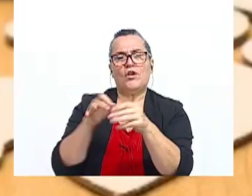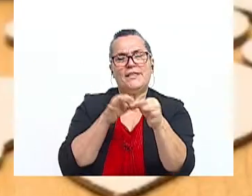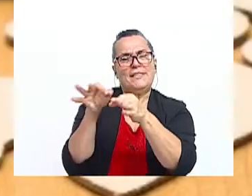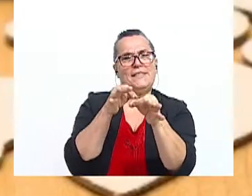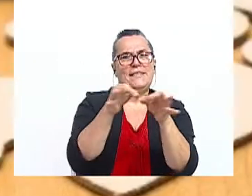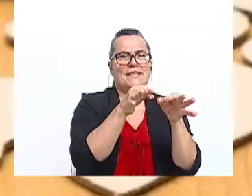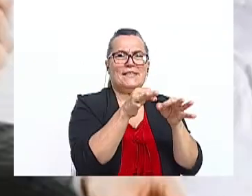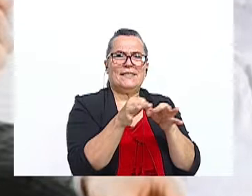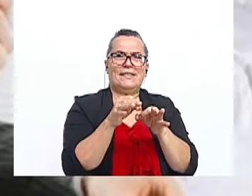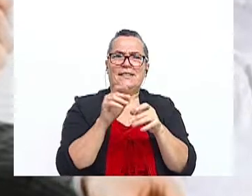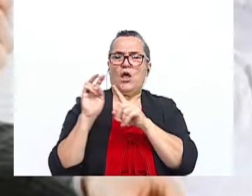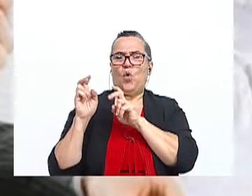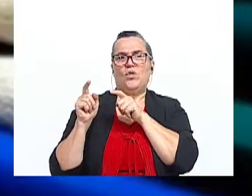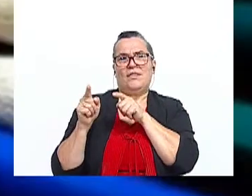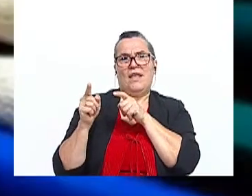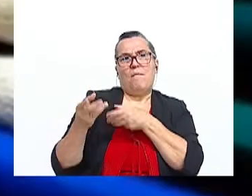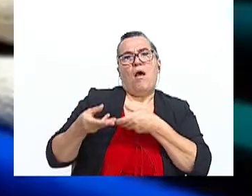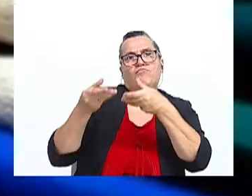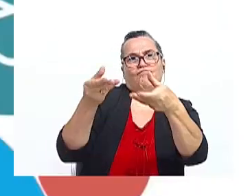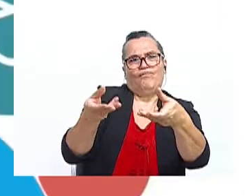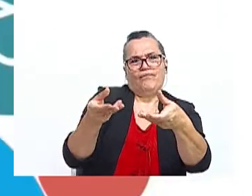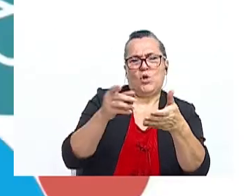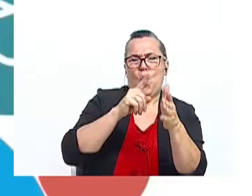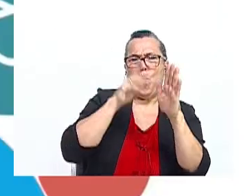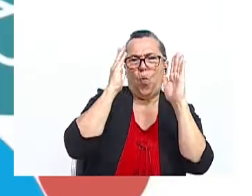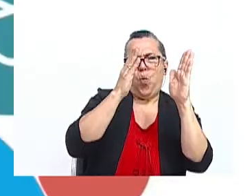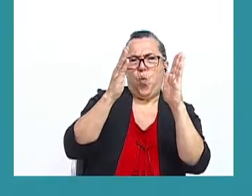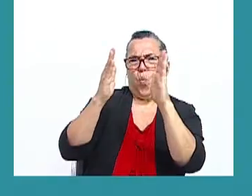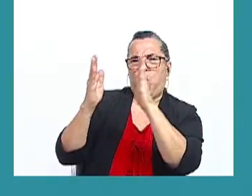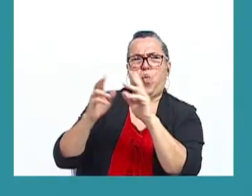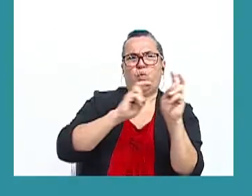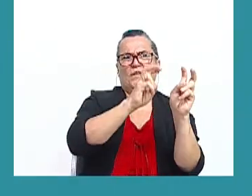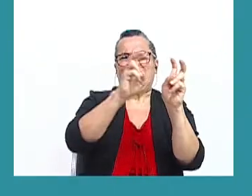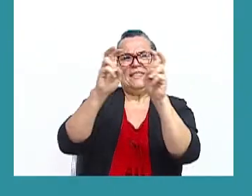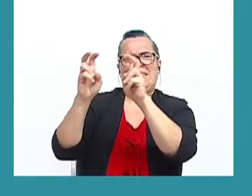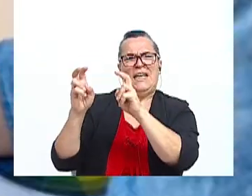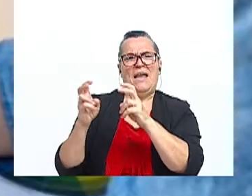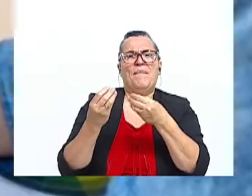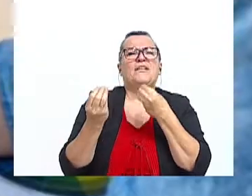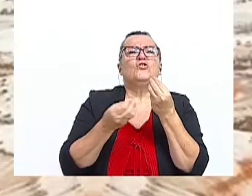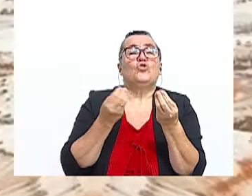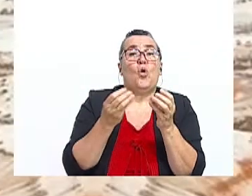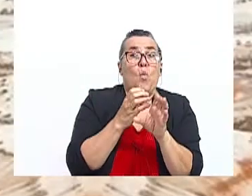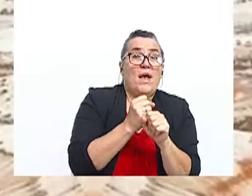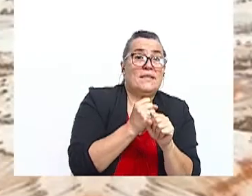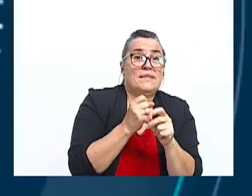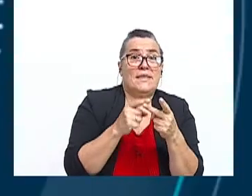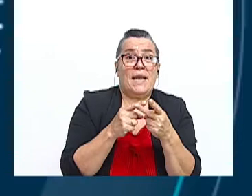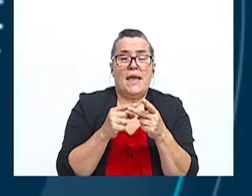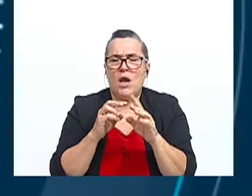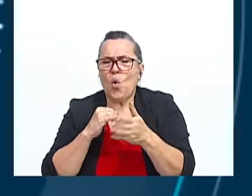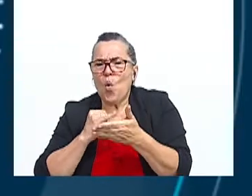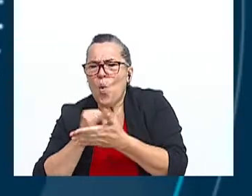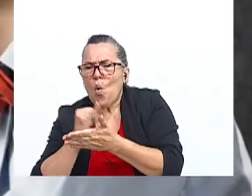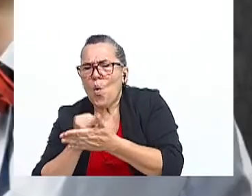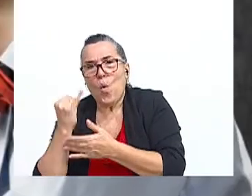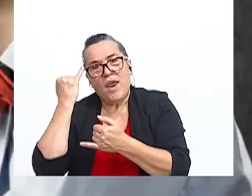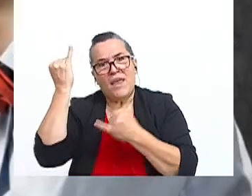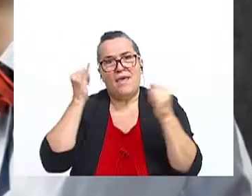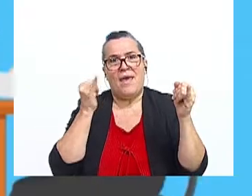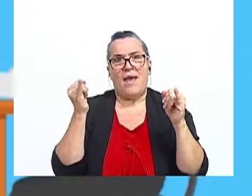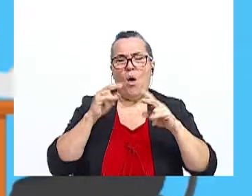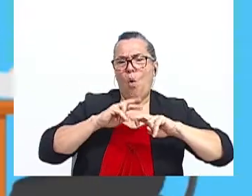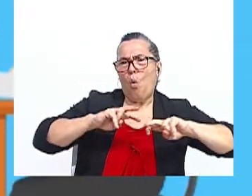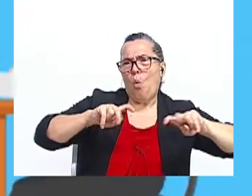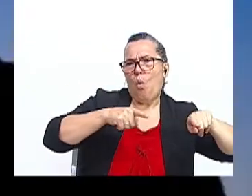de un tema determinado. Puede abarcar una gran variedad de temas, como realizar, hacer algo o explorar alguna idea. El